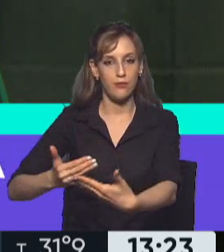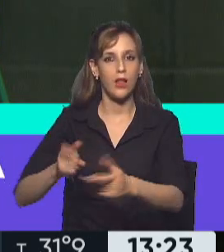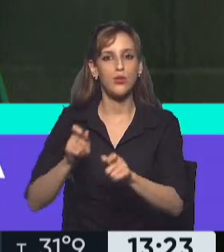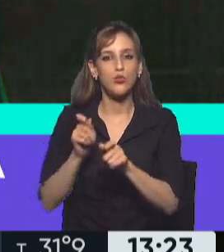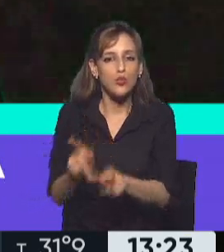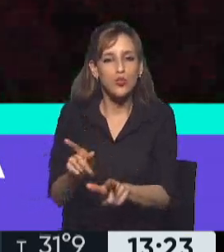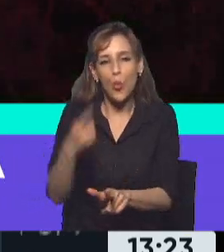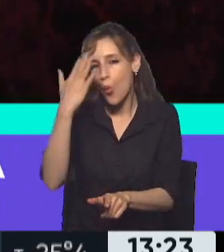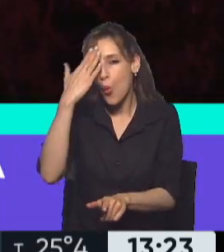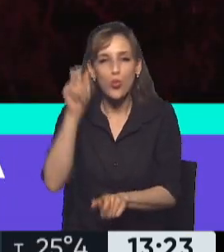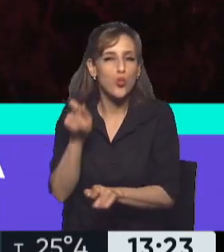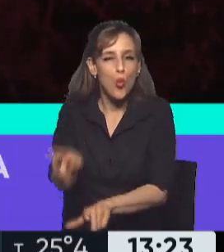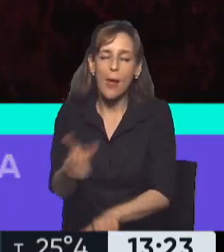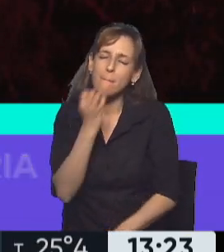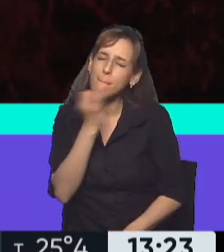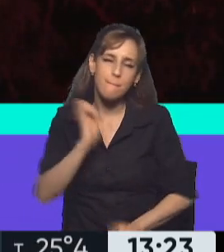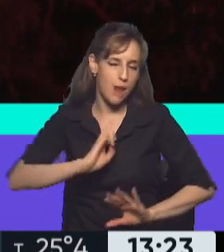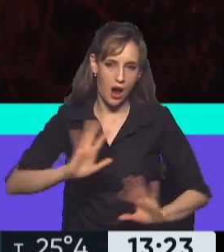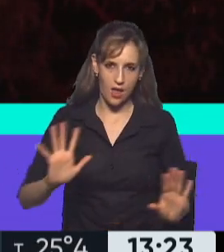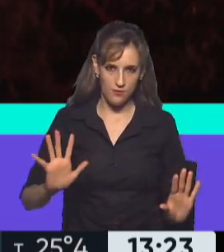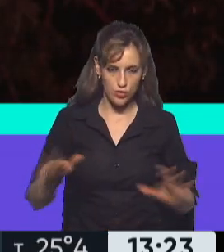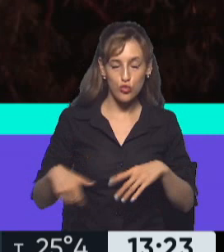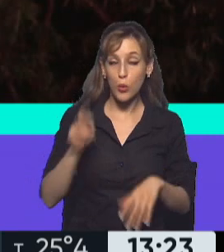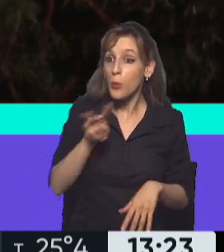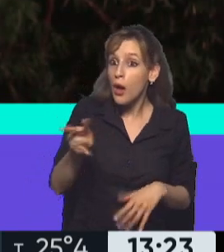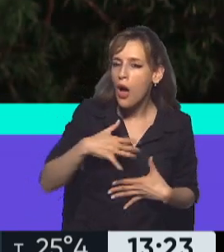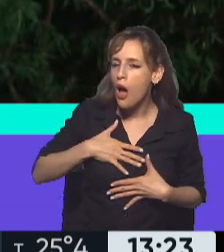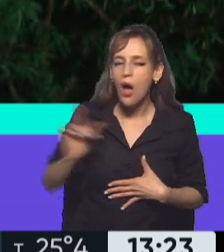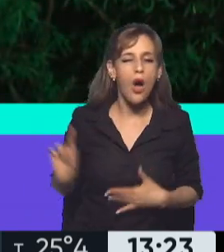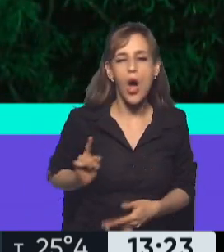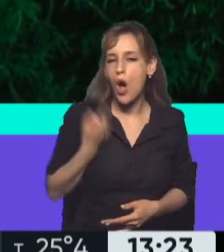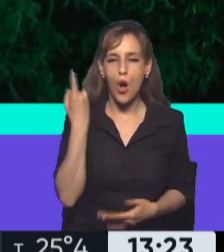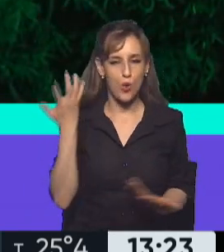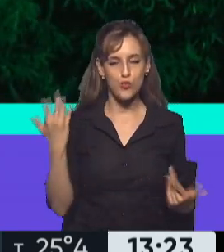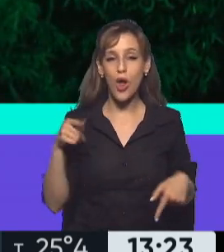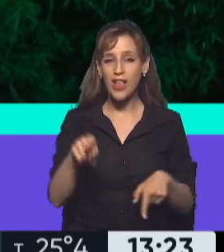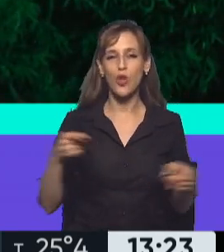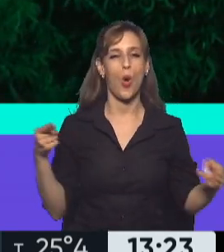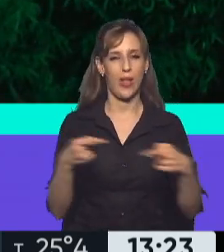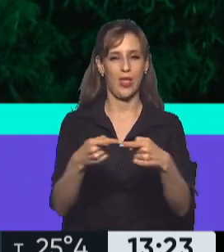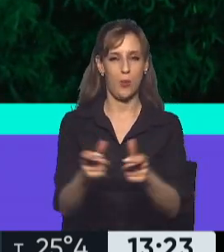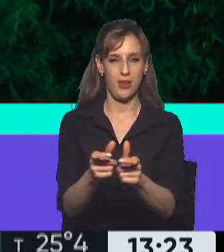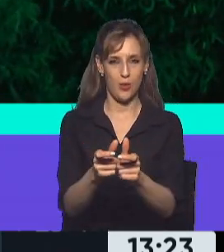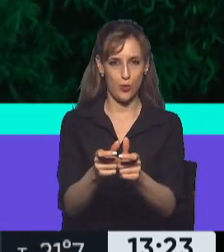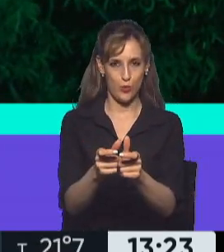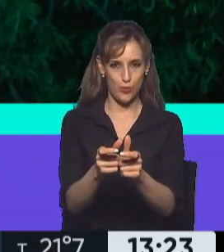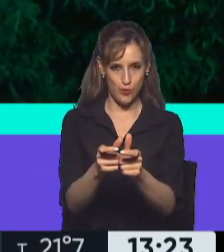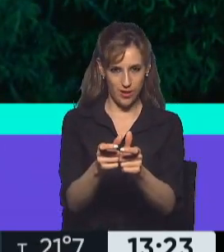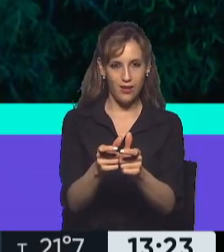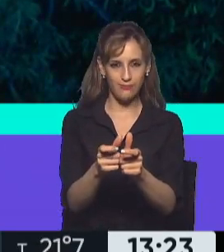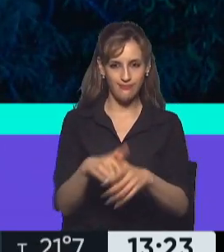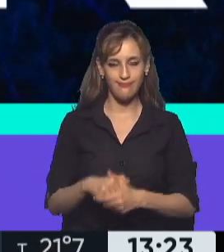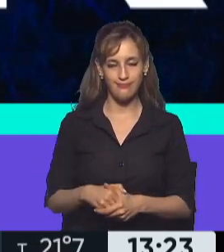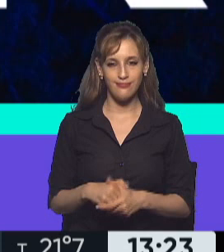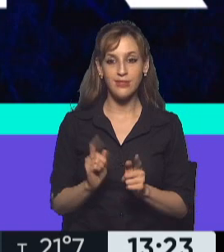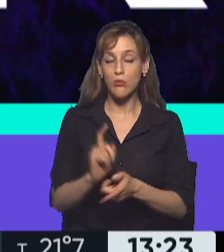pensamiento tan maravilloso, que a mí me llena de orgullo porque esa es la intención, ¿no? Para continuar también con esta tarea, que